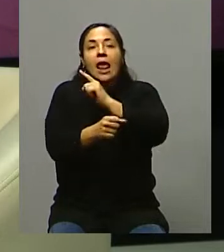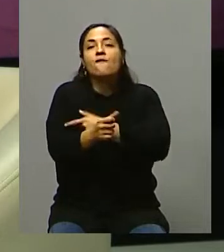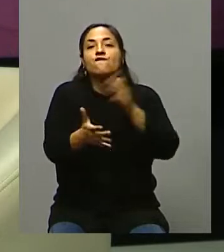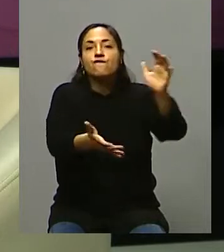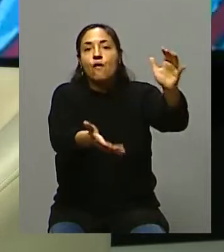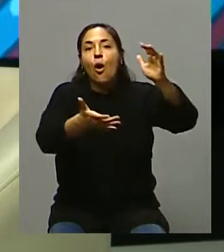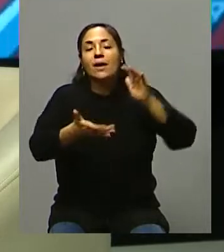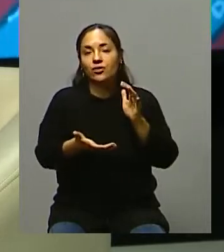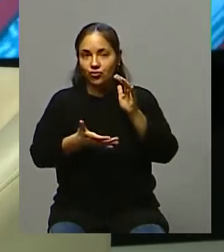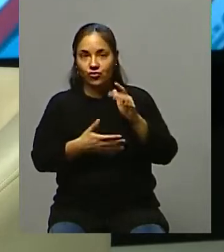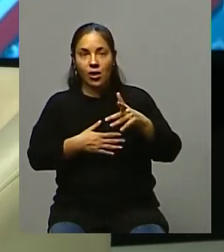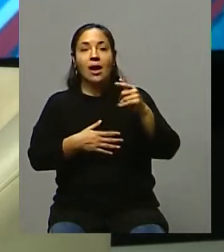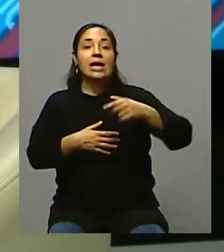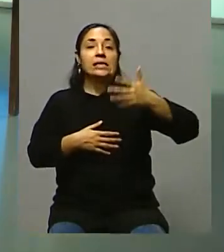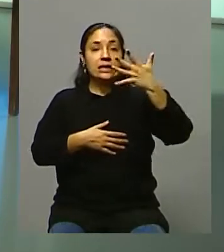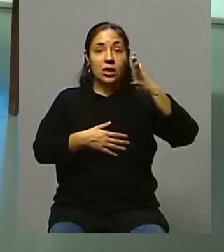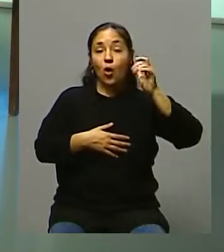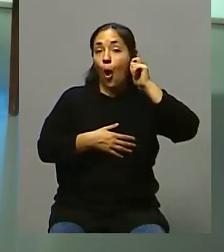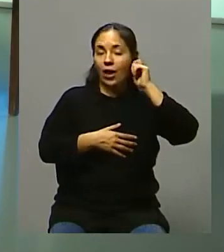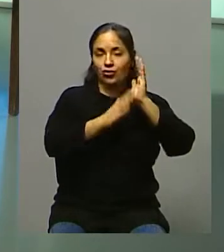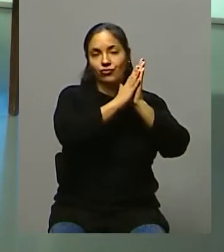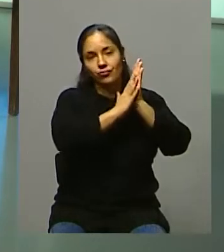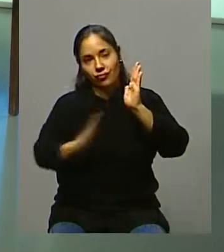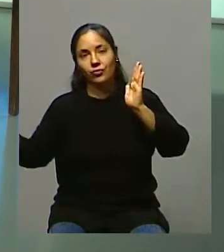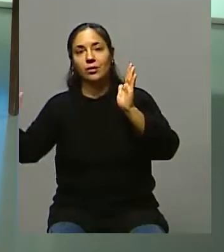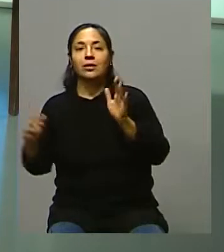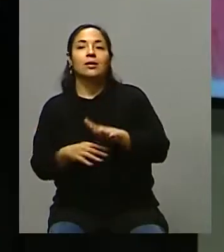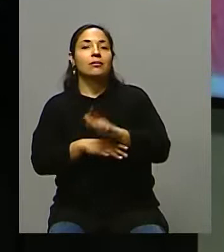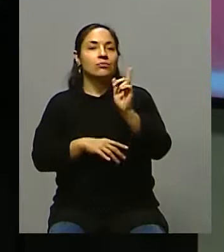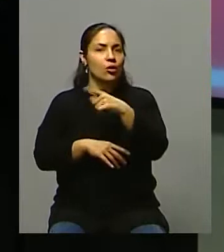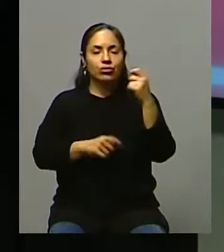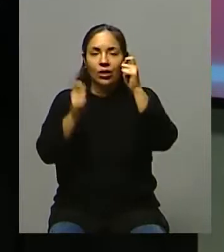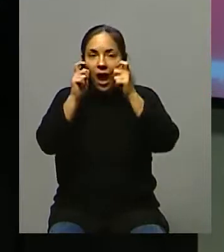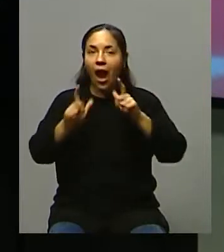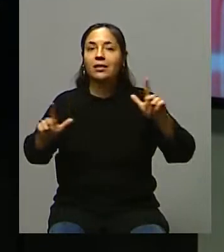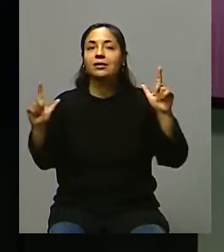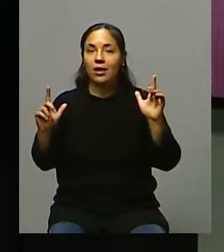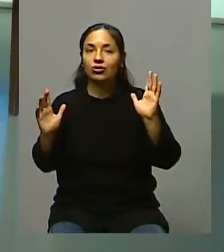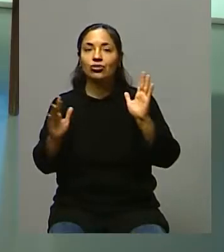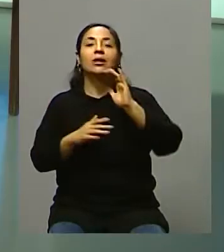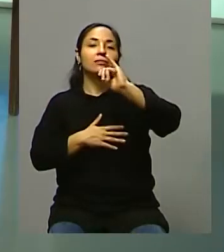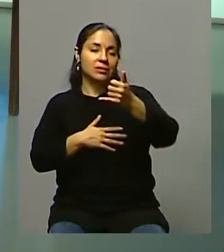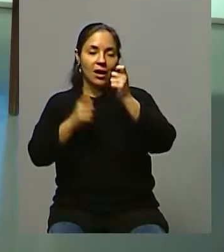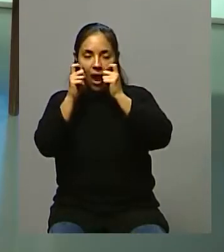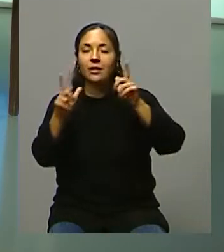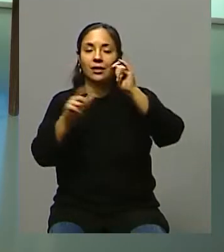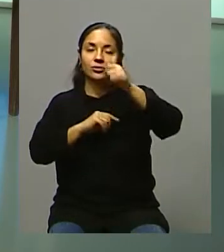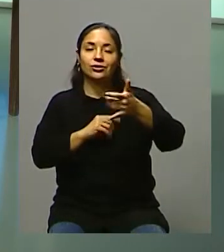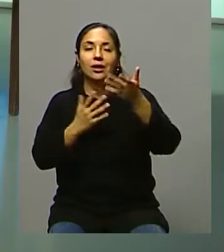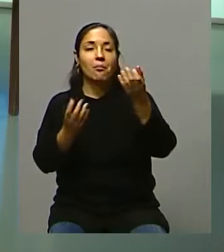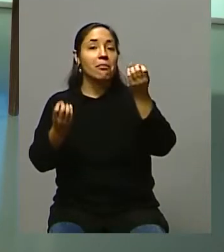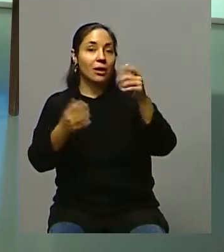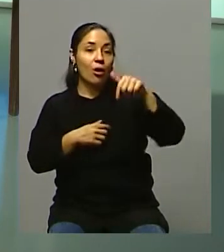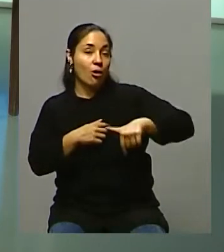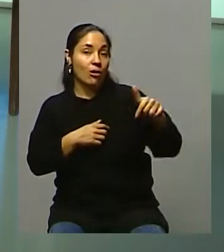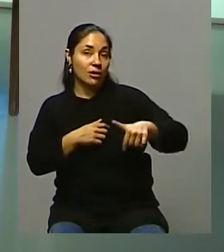en chicos a partir de los 5 años, ¿sí? O sea que tendríamos que estar súper atentos a lo que Hay que comunica estar el Ministerio atentos, de Salud. exactamente, Sí. porque hoy por hoy lo que se